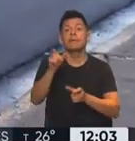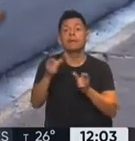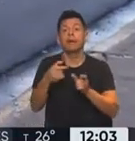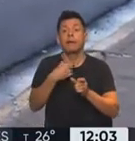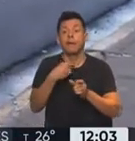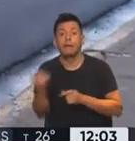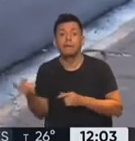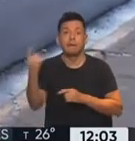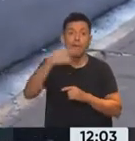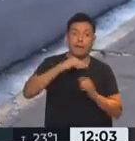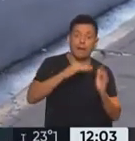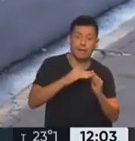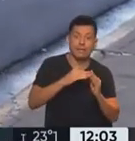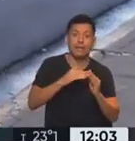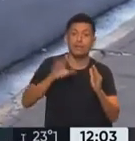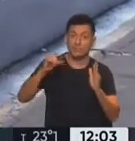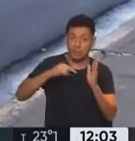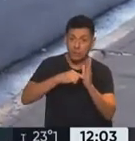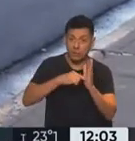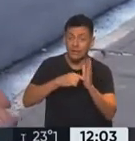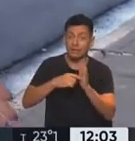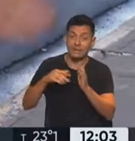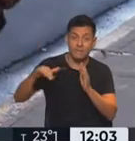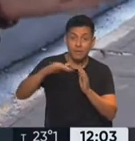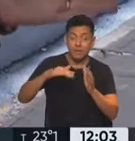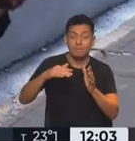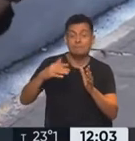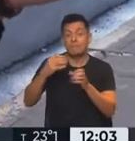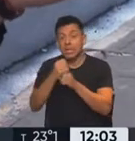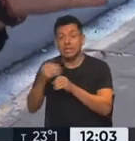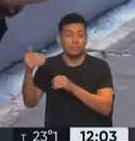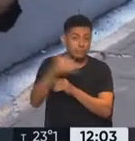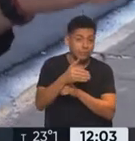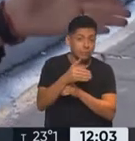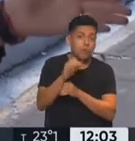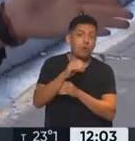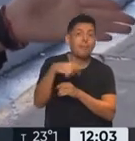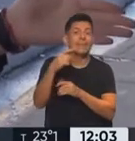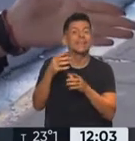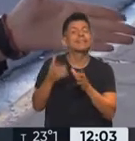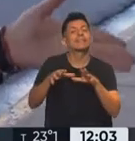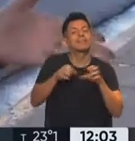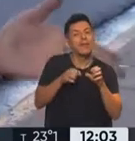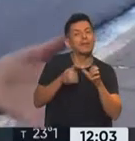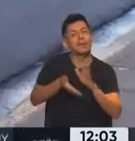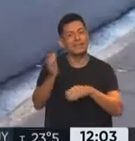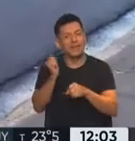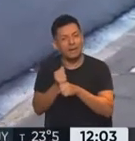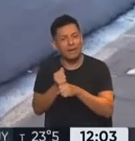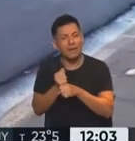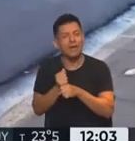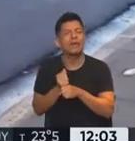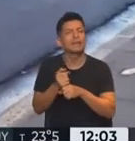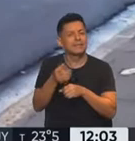se muevan dentro de la provincia de Buenos Aires y quienes mañana temprano se levanten para ir a trabajar, puedan contar con